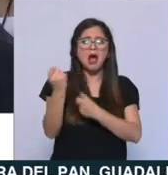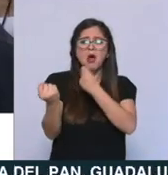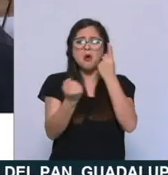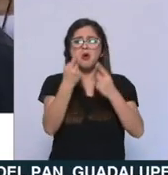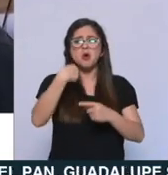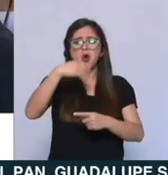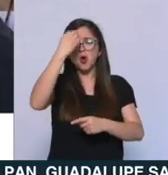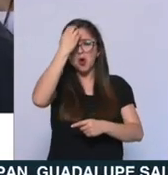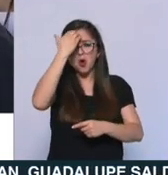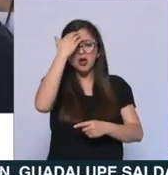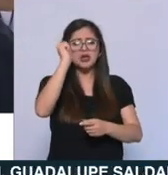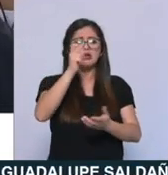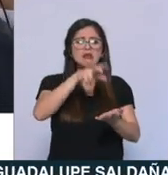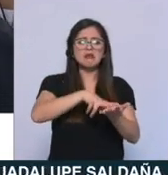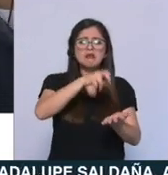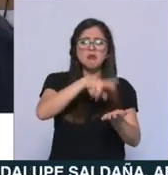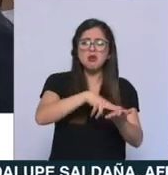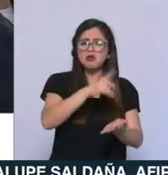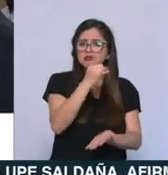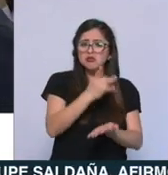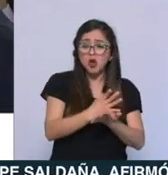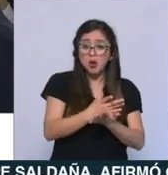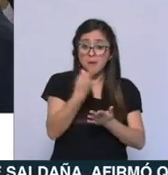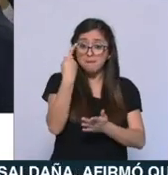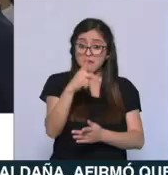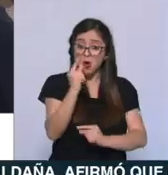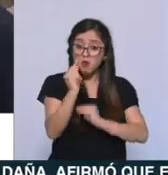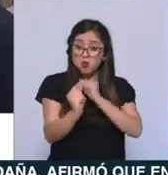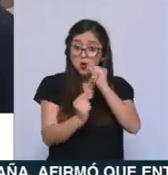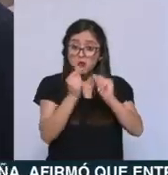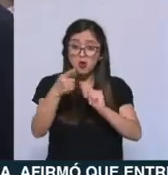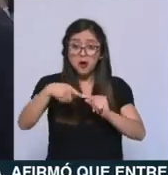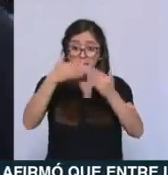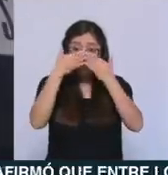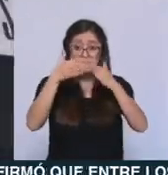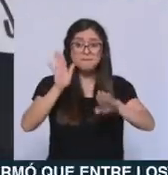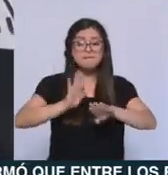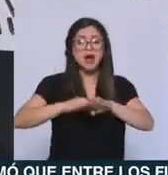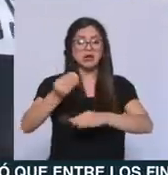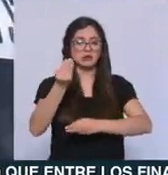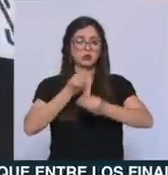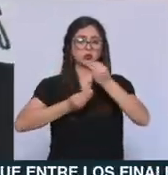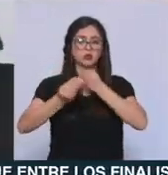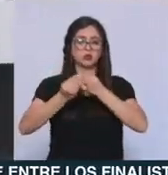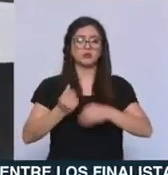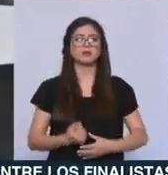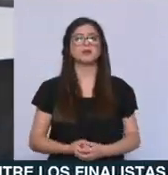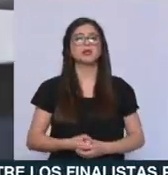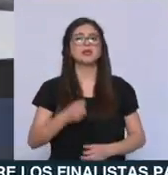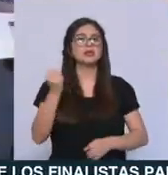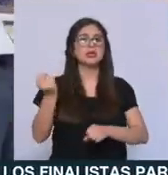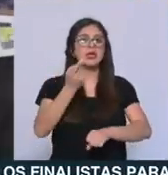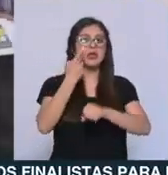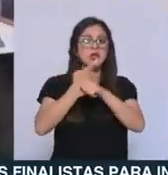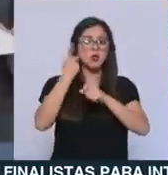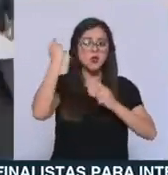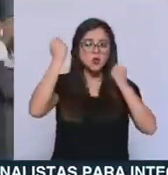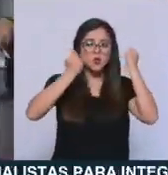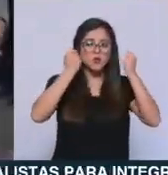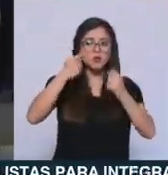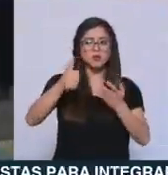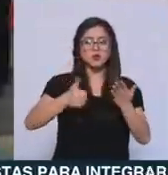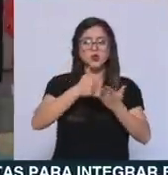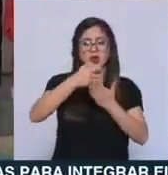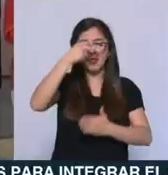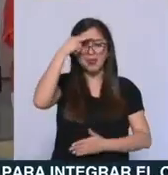conocen principalmente el chapulín, la idea es que empiecen a conocer su más diversidad. El secretario de Turismo de la Ciudad de México,